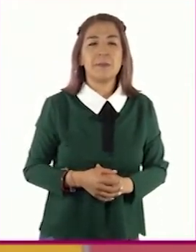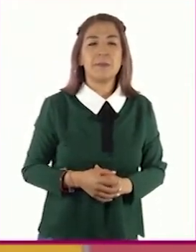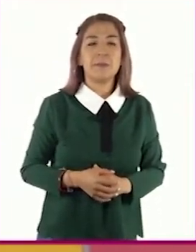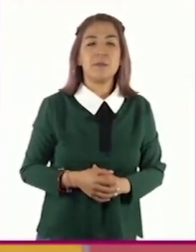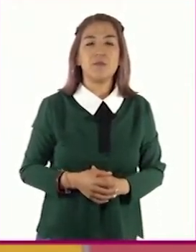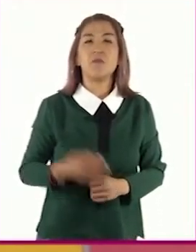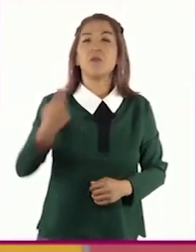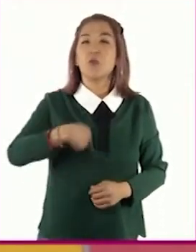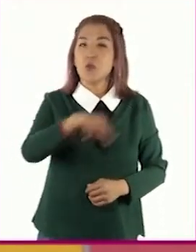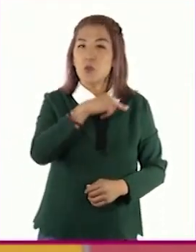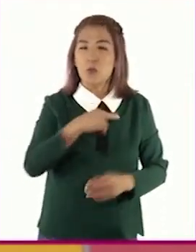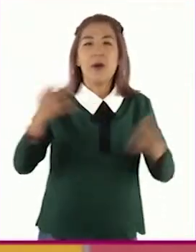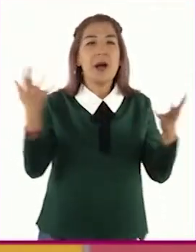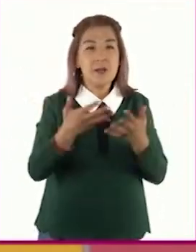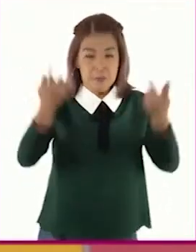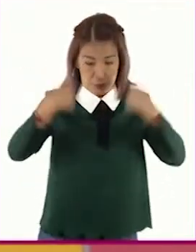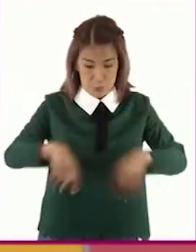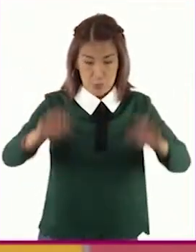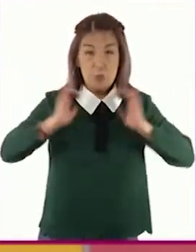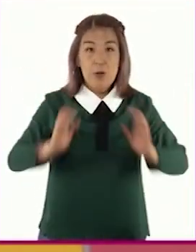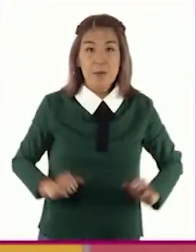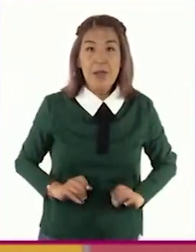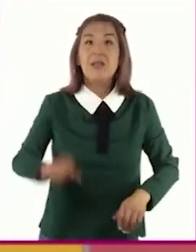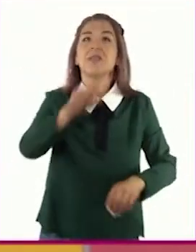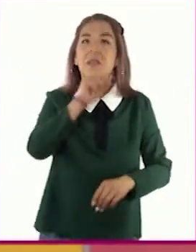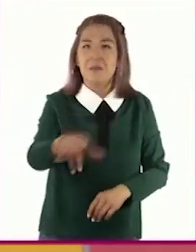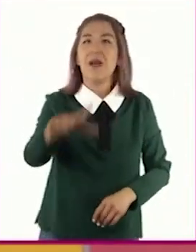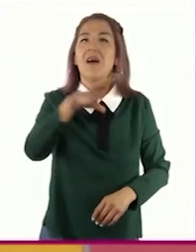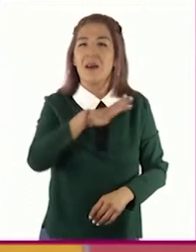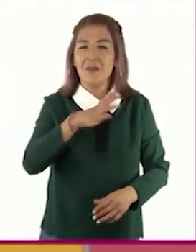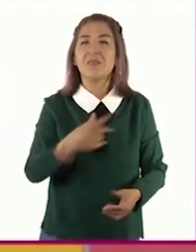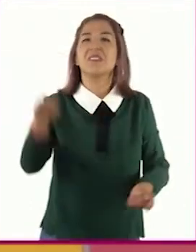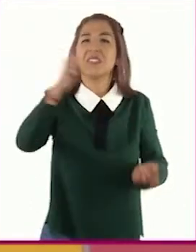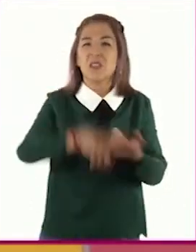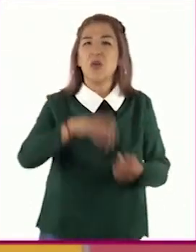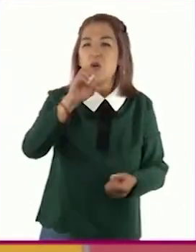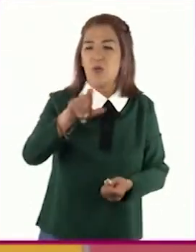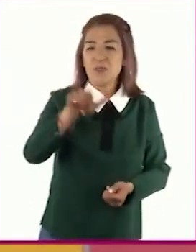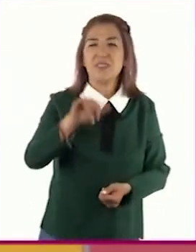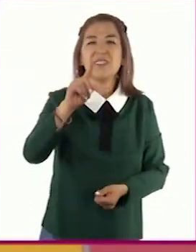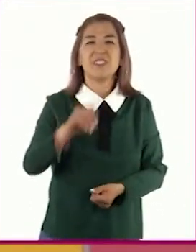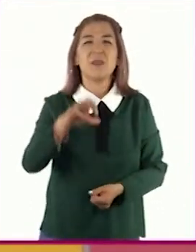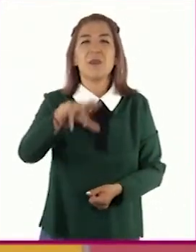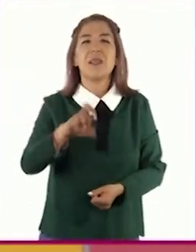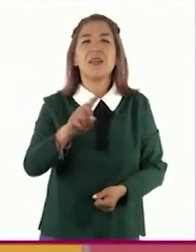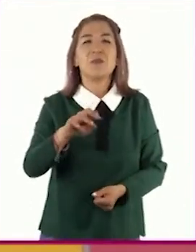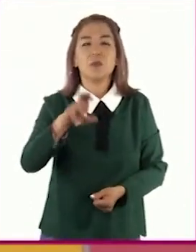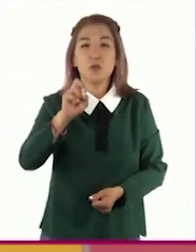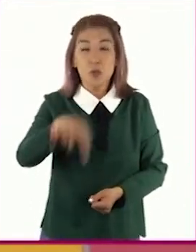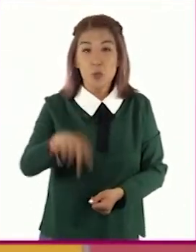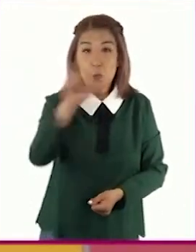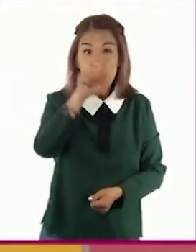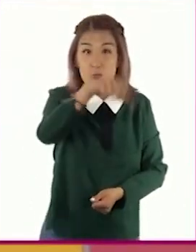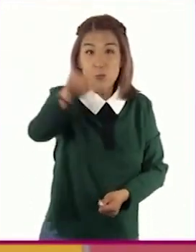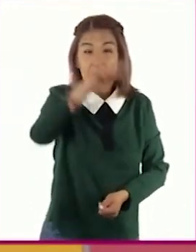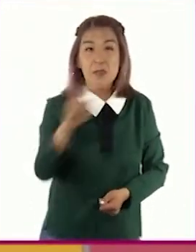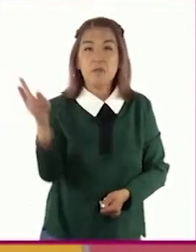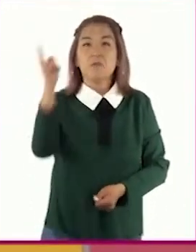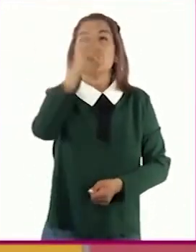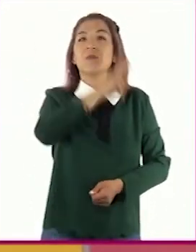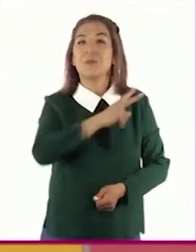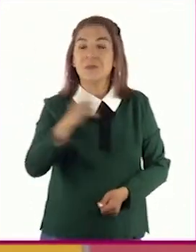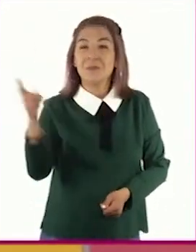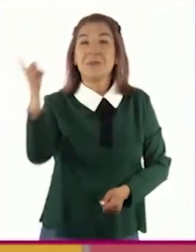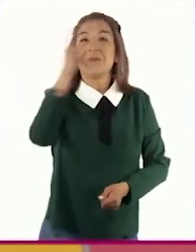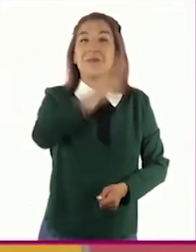que nosotros, en nuestro cuerpo, también existen reacciones de oxidorreducción. La respiración, ¿sí? Las